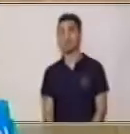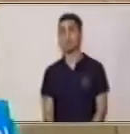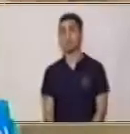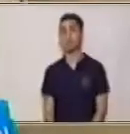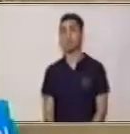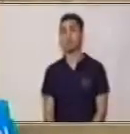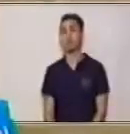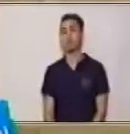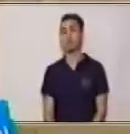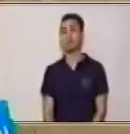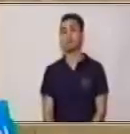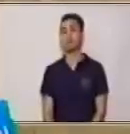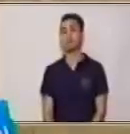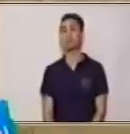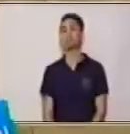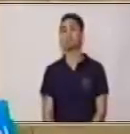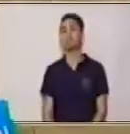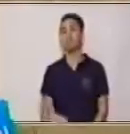Entonces esto va a ser igual,